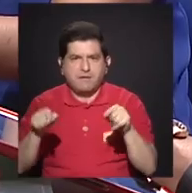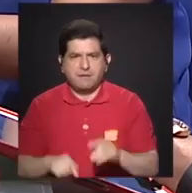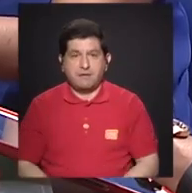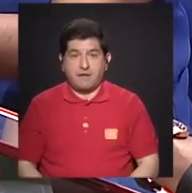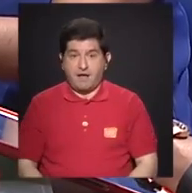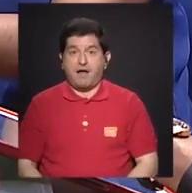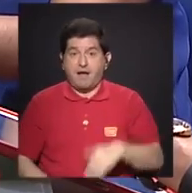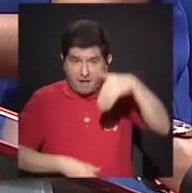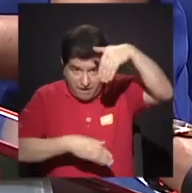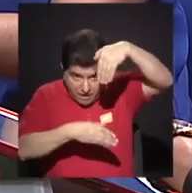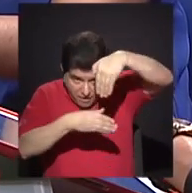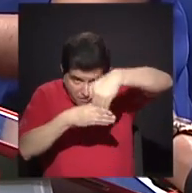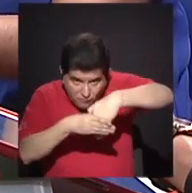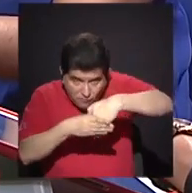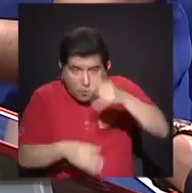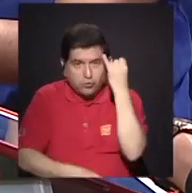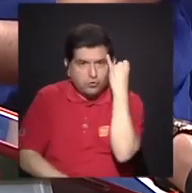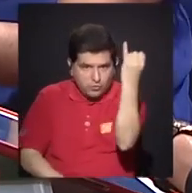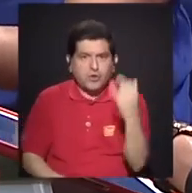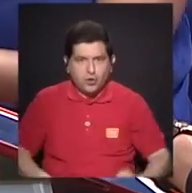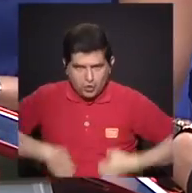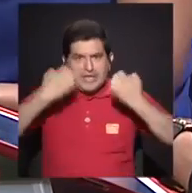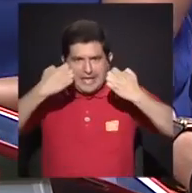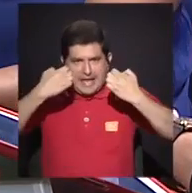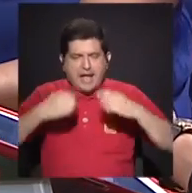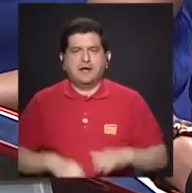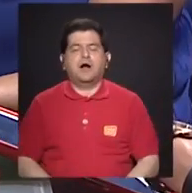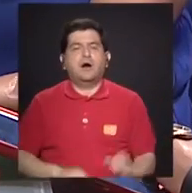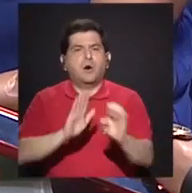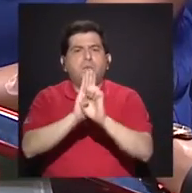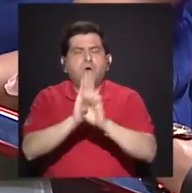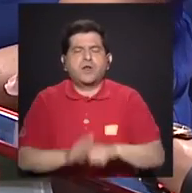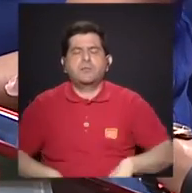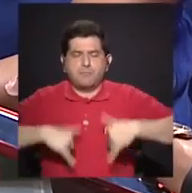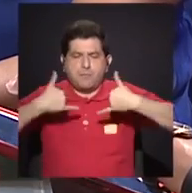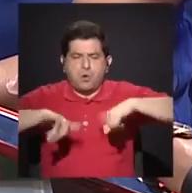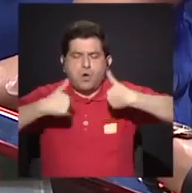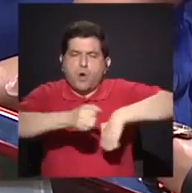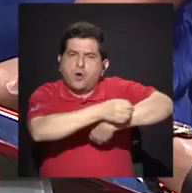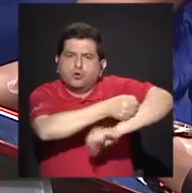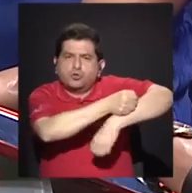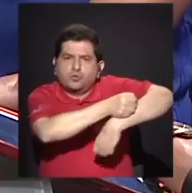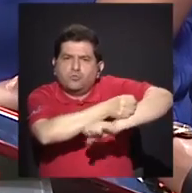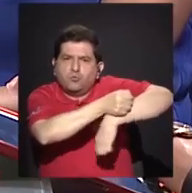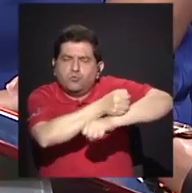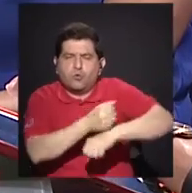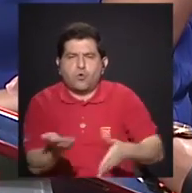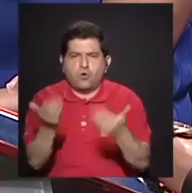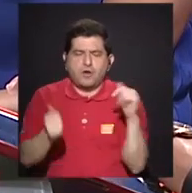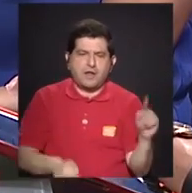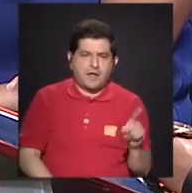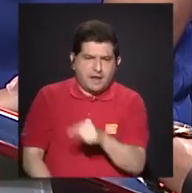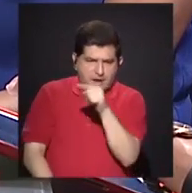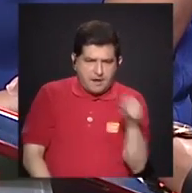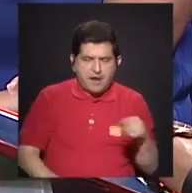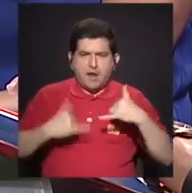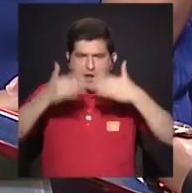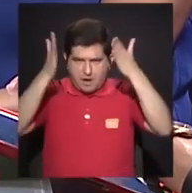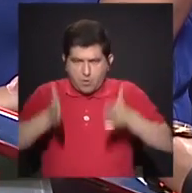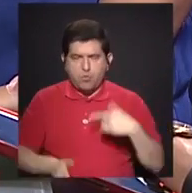un trasfondo ideológico también, ¿verdad? O incluso, por ejemplo, en los partidos de fútbol, ¿verdad? Cuando queremos descalificar a los jugadores